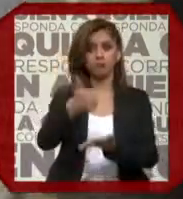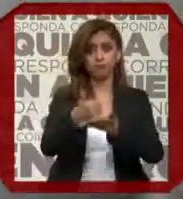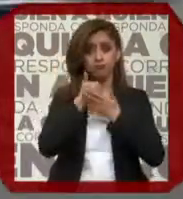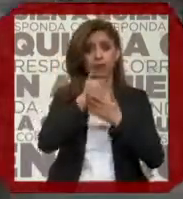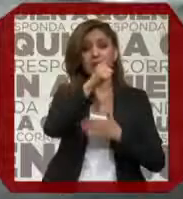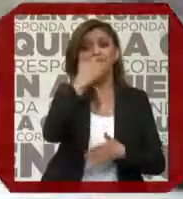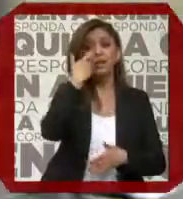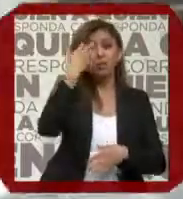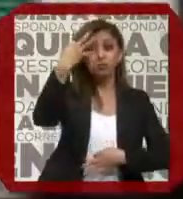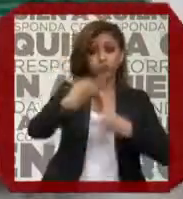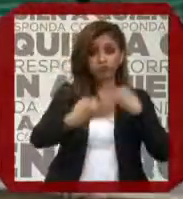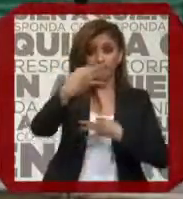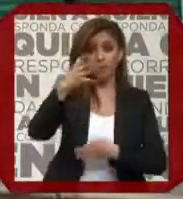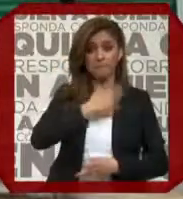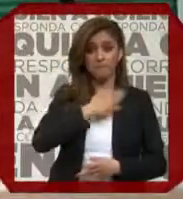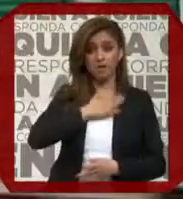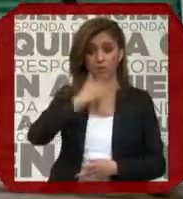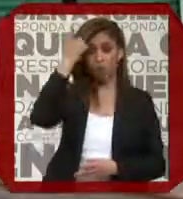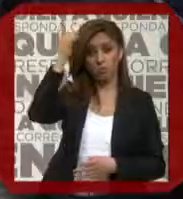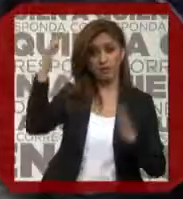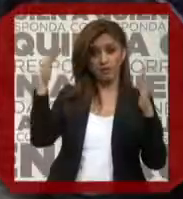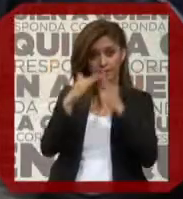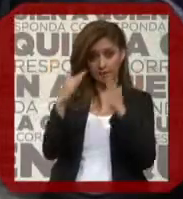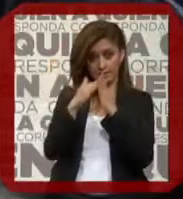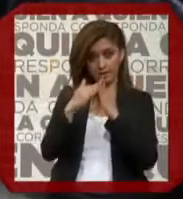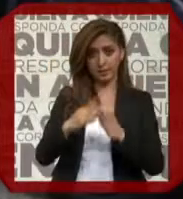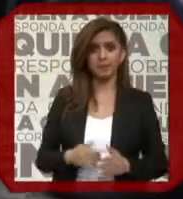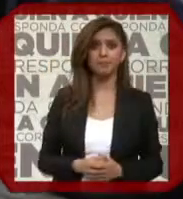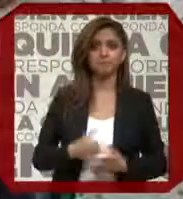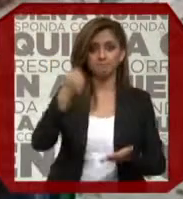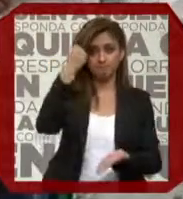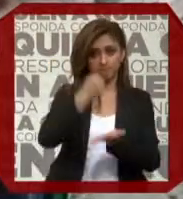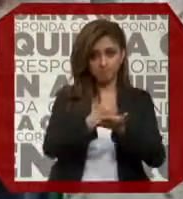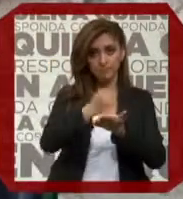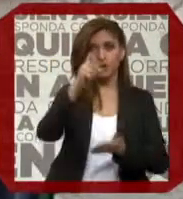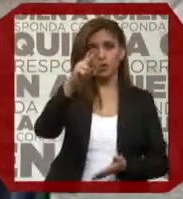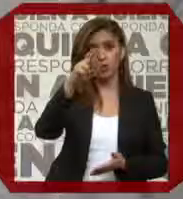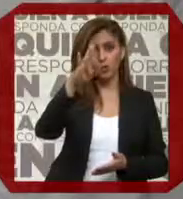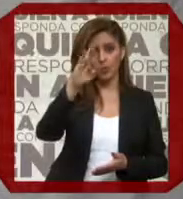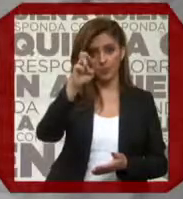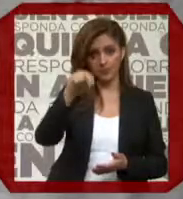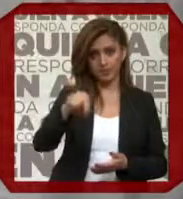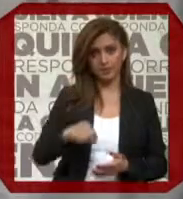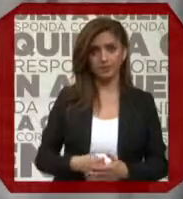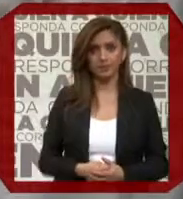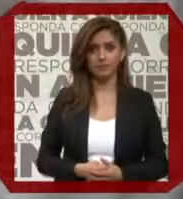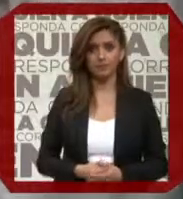tener seguridad jurídica sobre su propiedad. Para quien corresponda, Rubén Monroy.